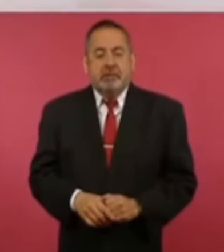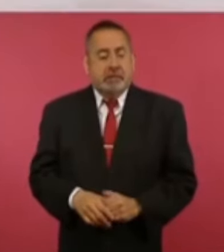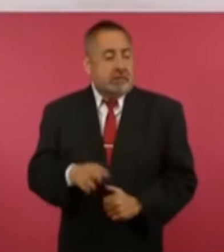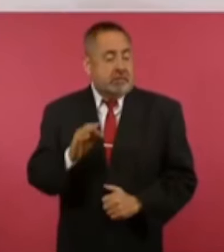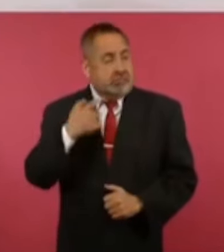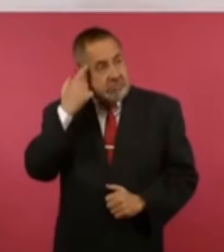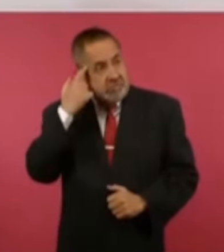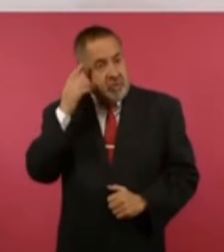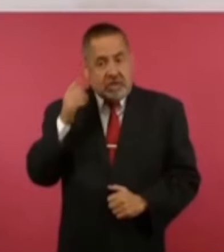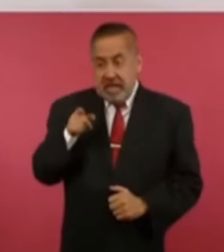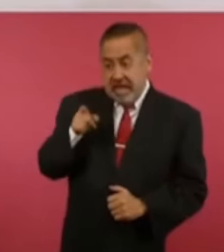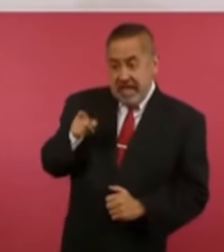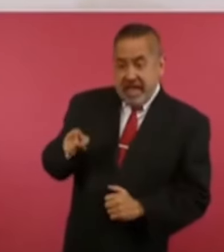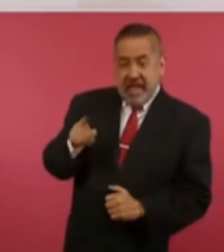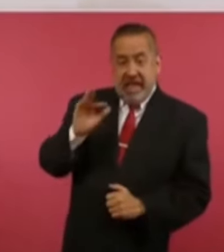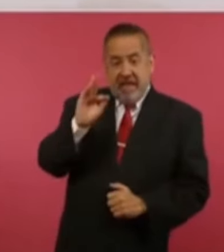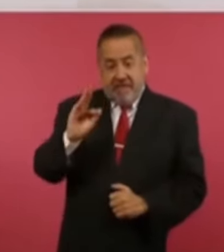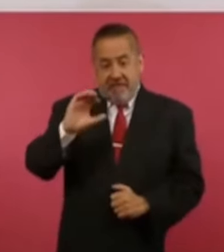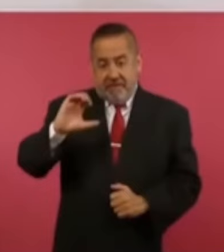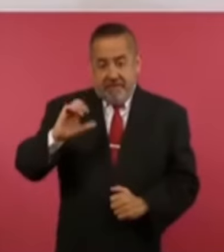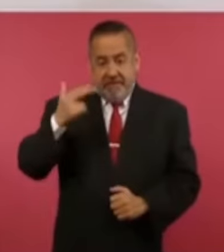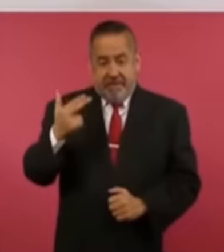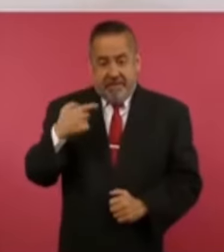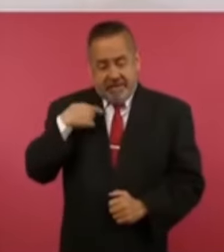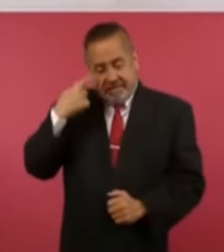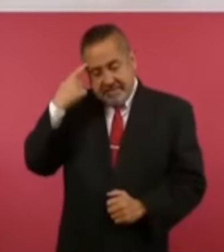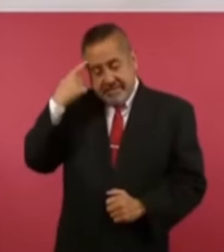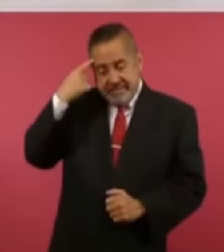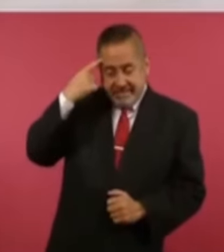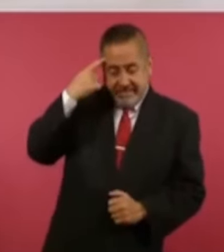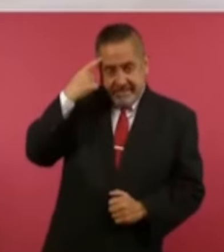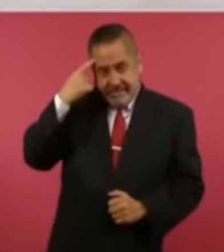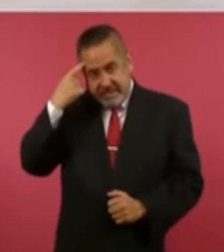Calderón, y ese es el debate,